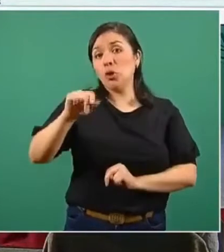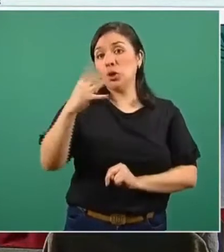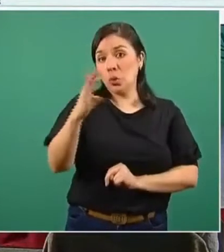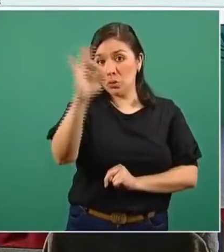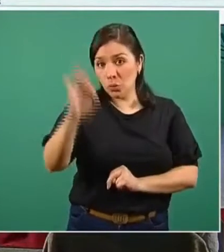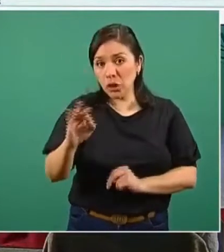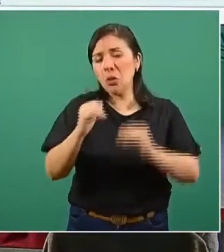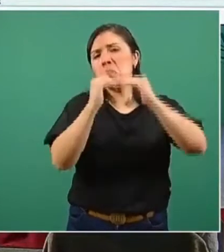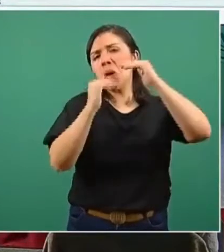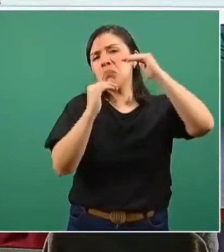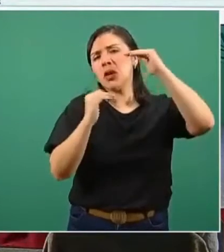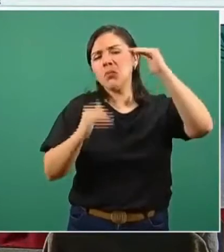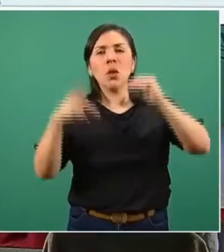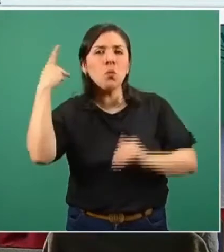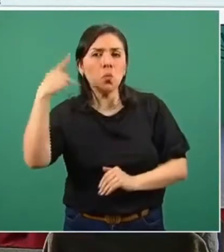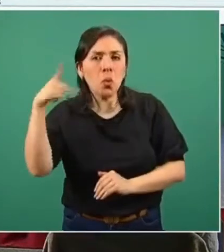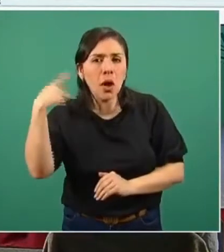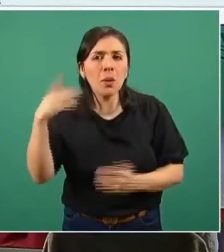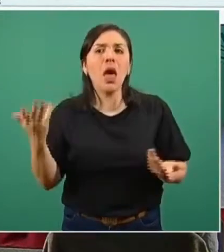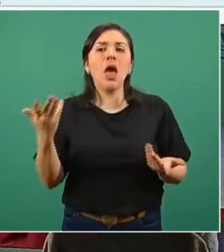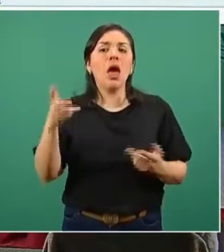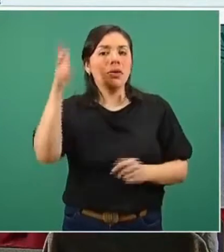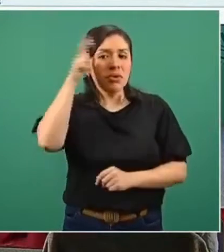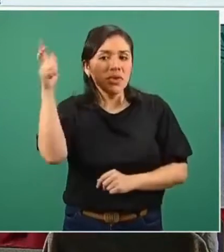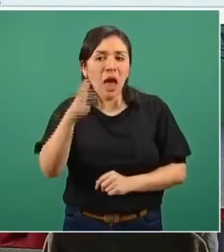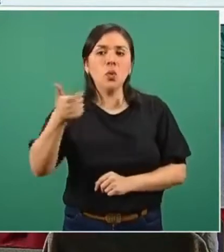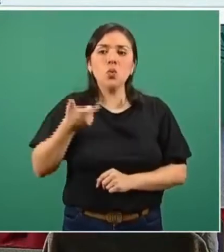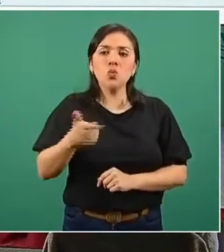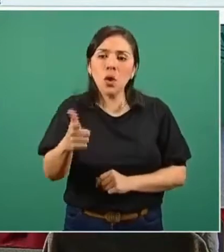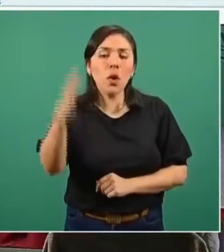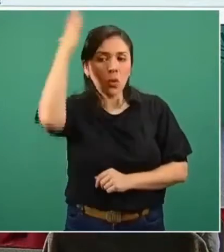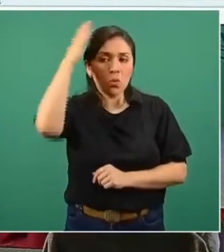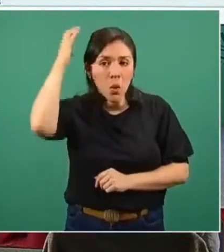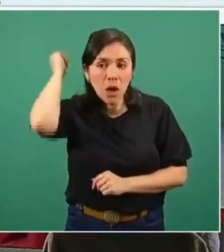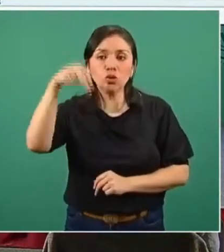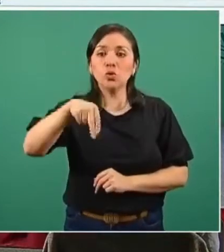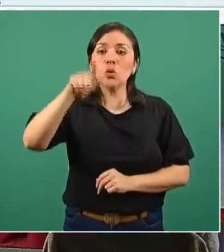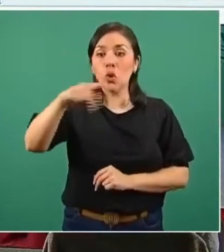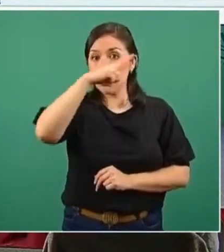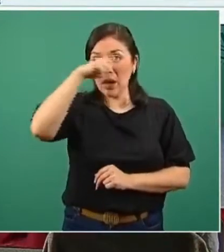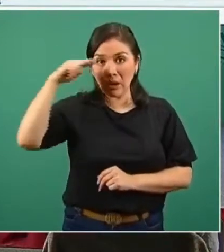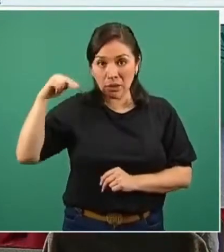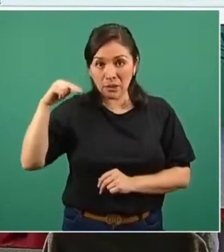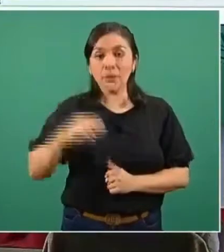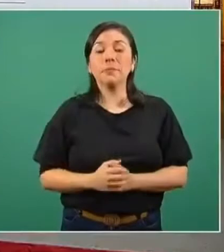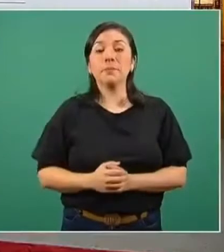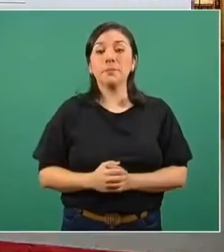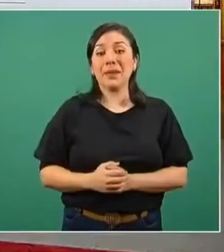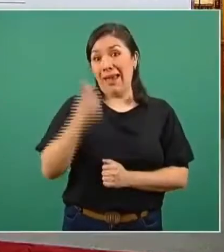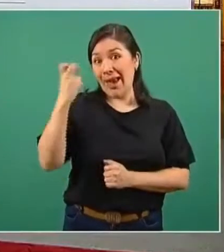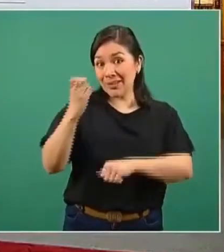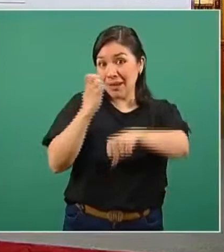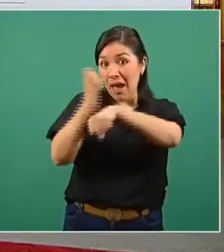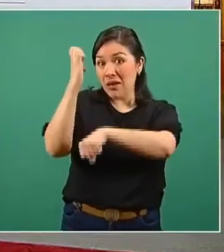84%, y de ahí para abajo Puebla, Hidalgo, Guanajuato, Morelos, Nuevo León y Nayarit. Estos estados